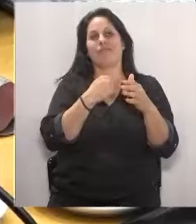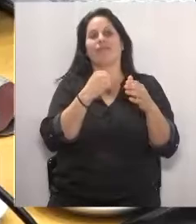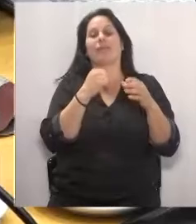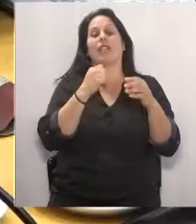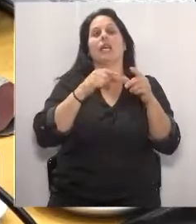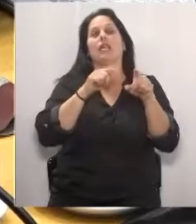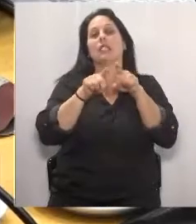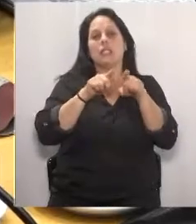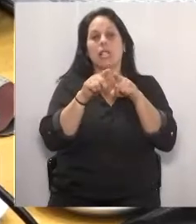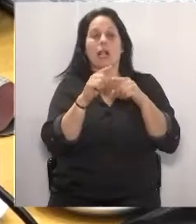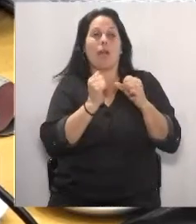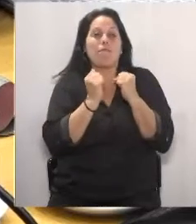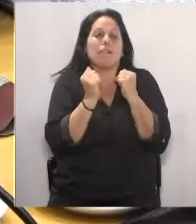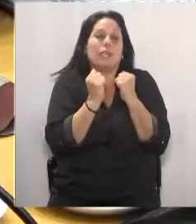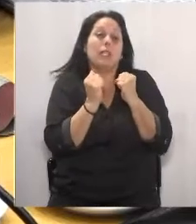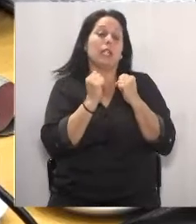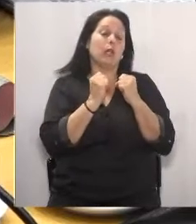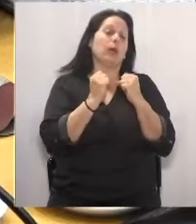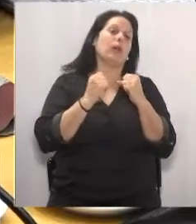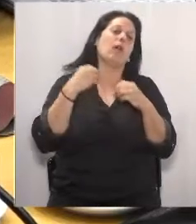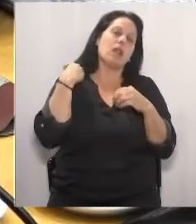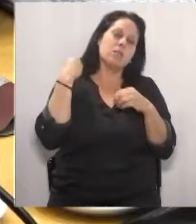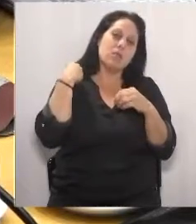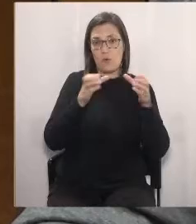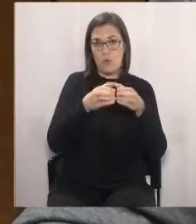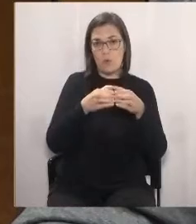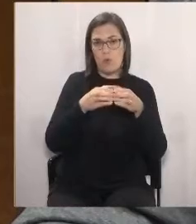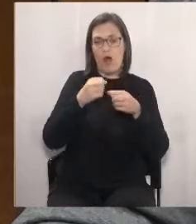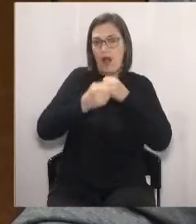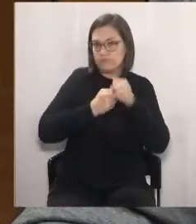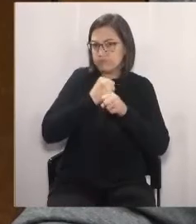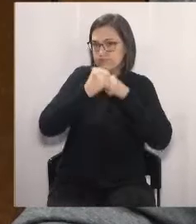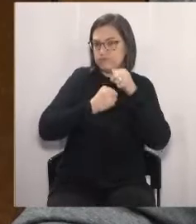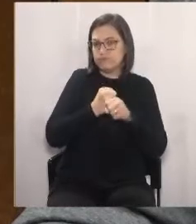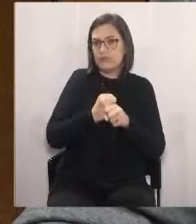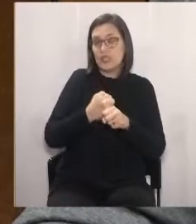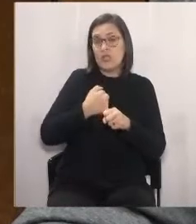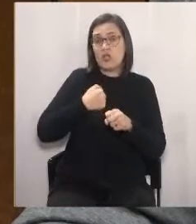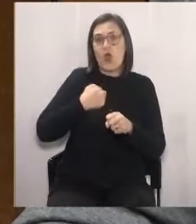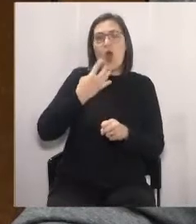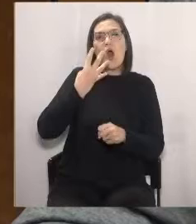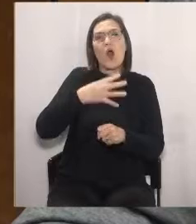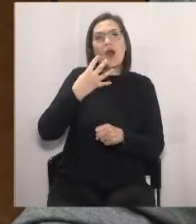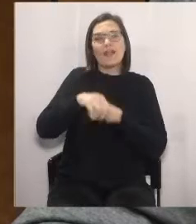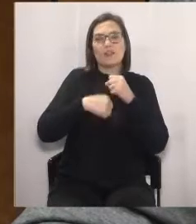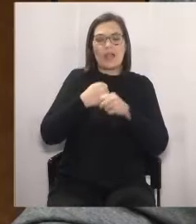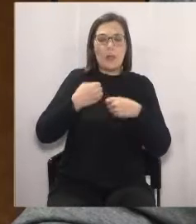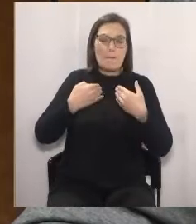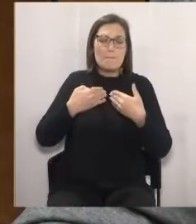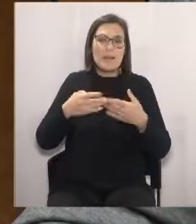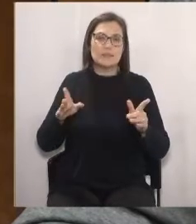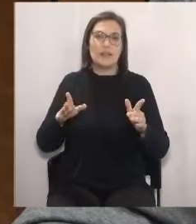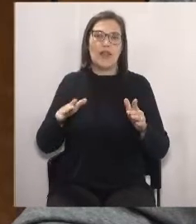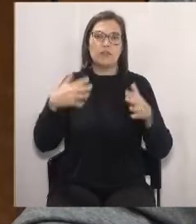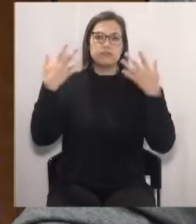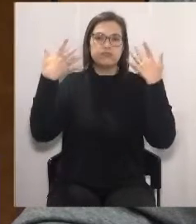el frío, el cansancio, y iban atrás de sus sueños. A los 14 años, cuando yo empecé a correr, bueno, yo empecé a los 5